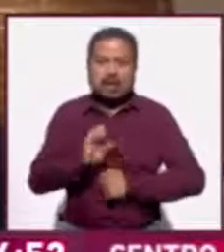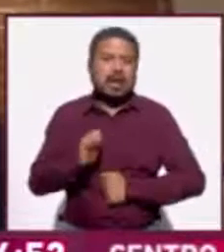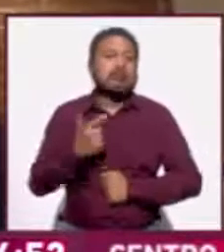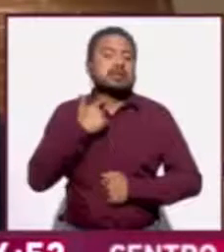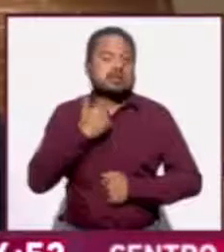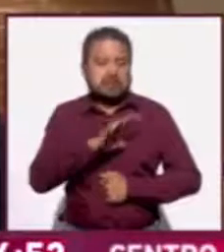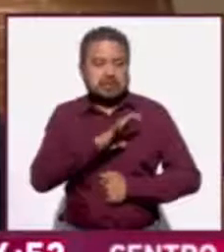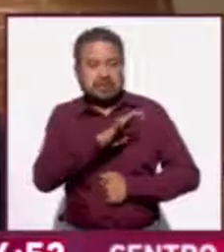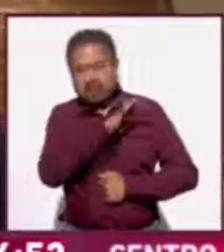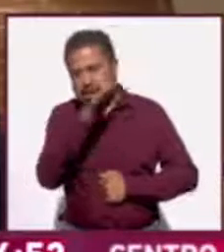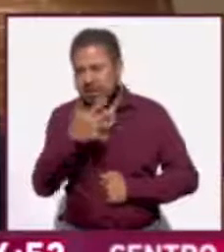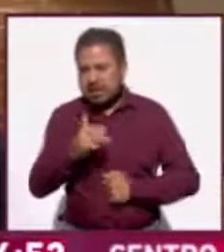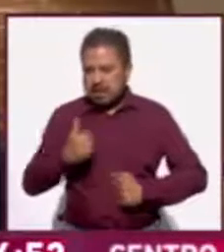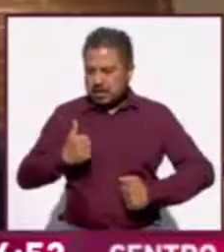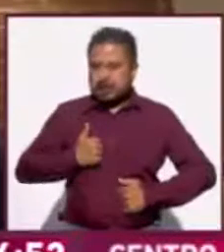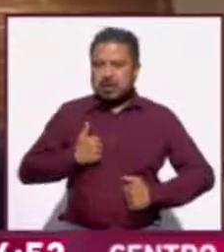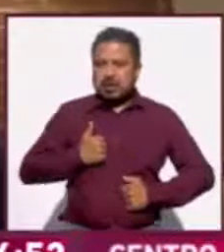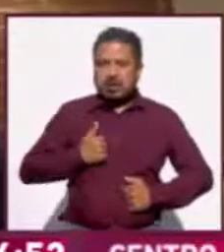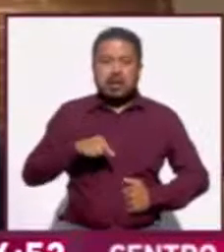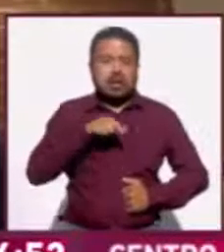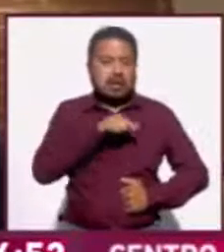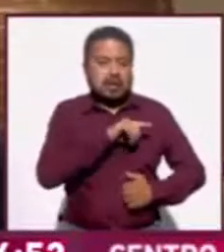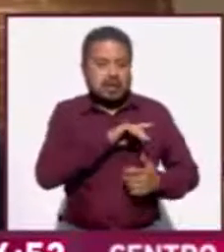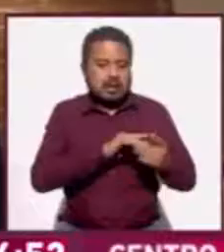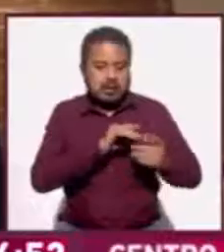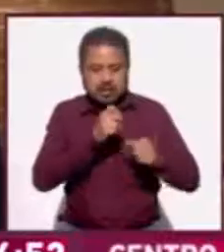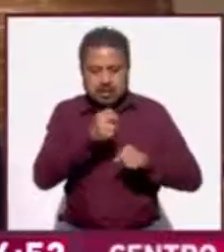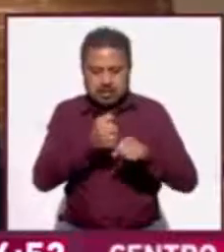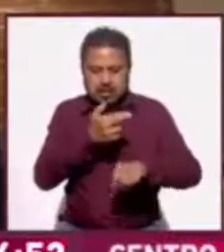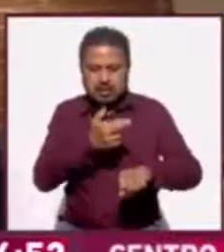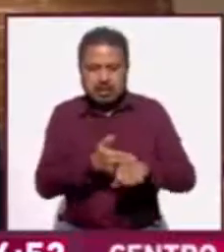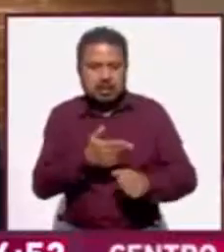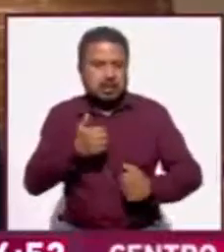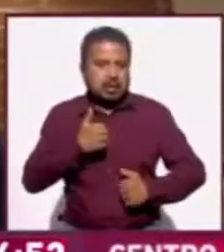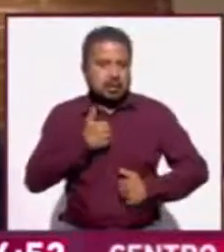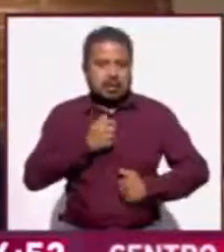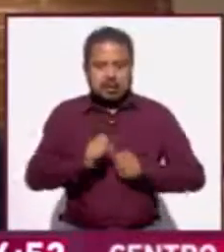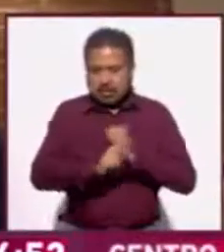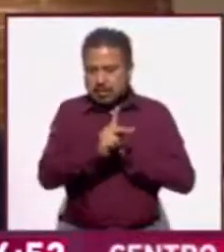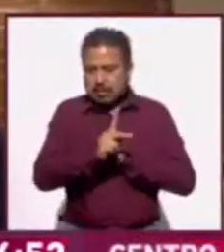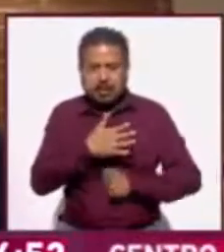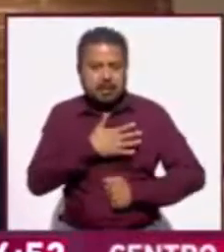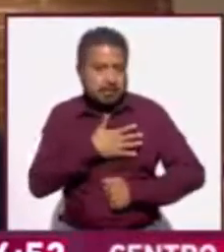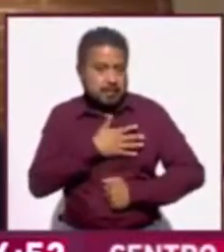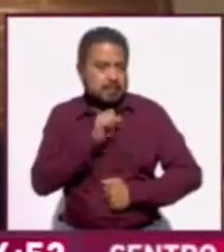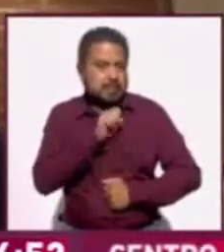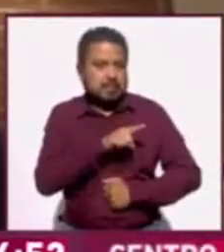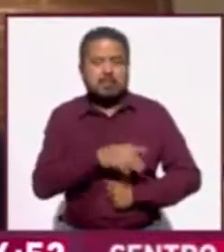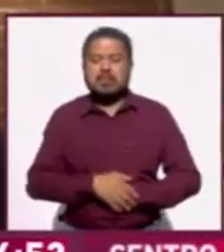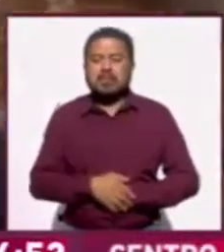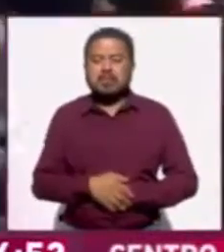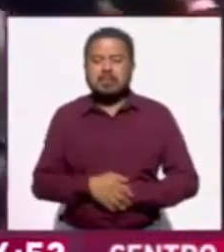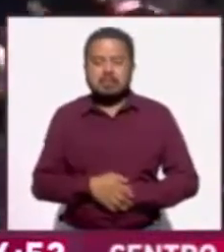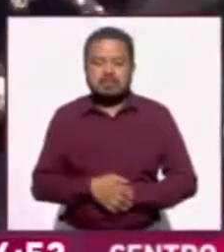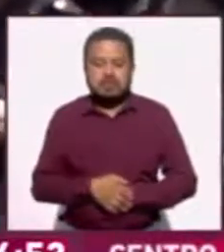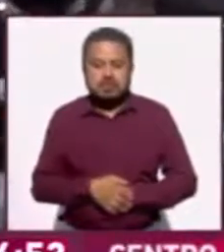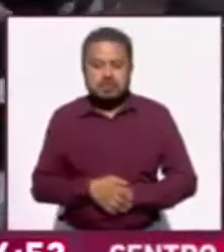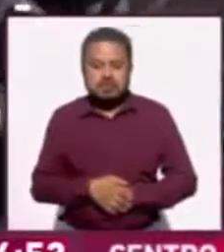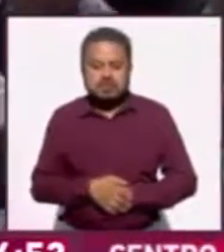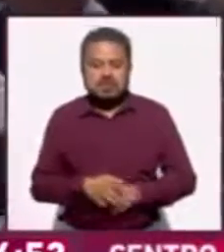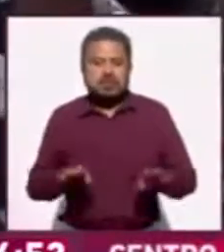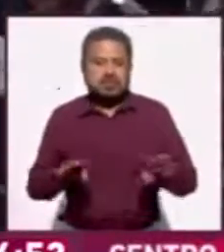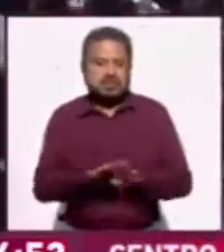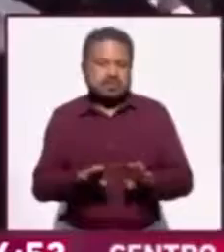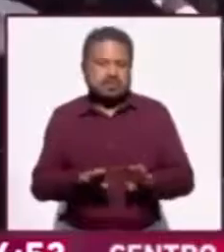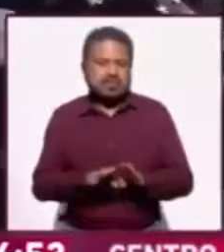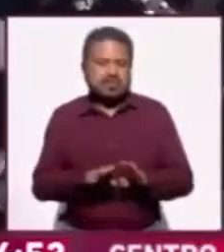general Cienfuegos, que en su momento fue el secretario de la defensa en nuestro país. Y bueno, pues como